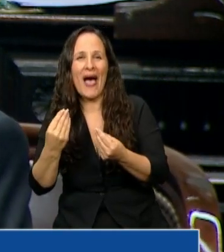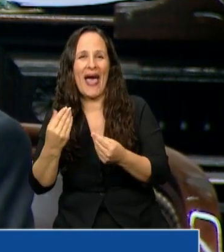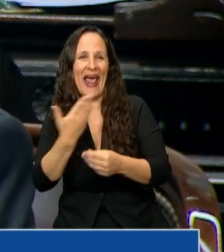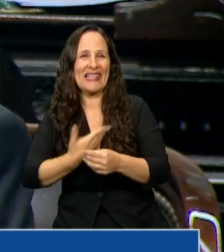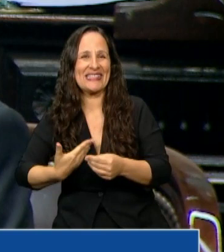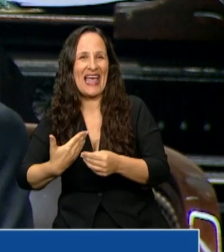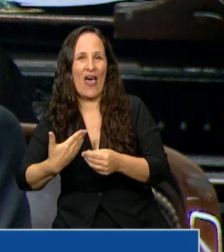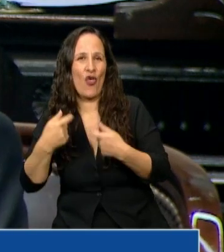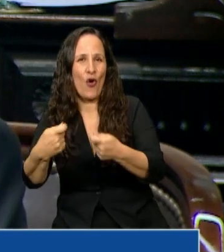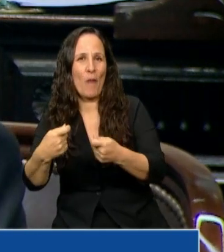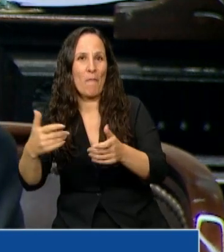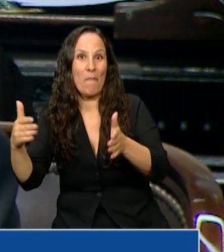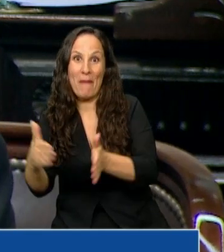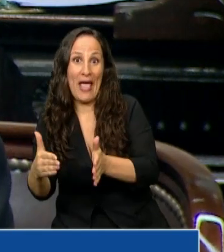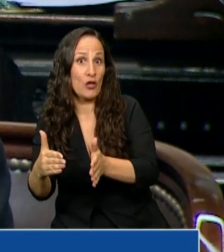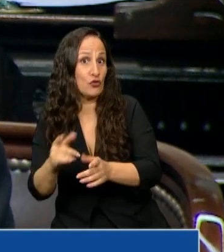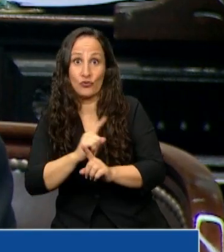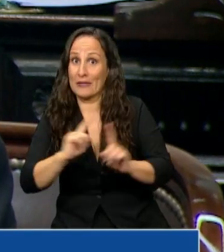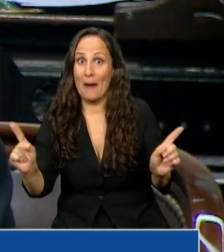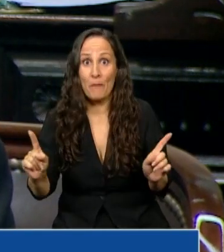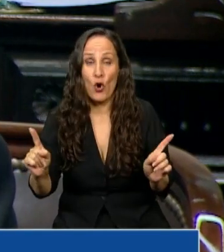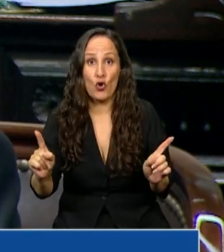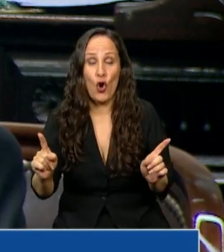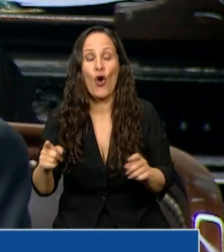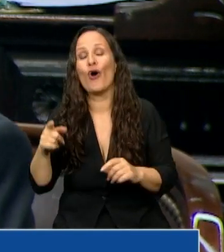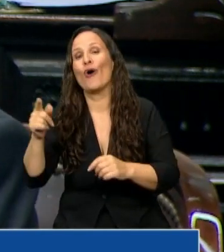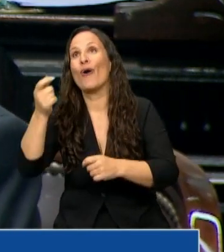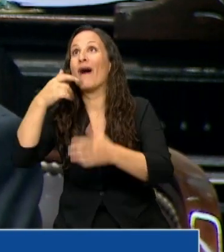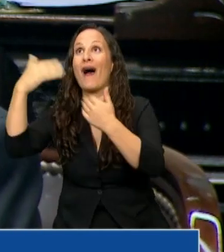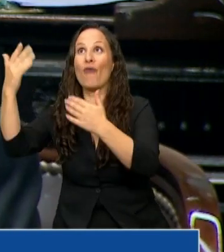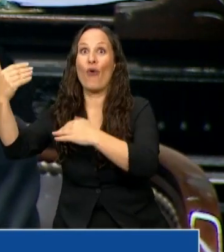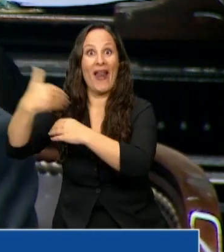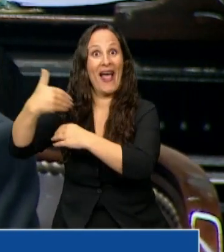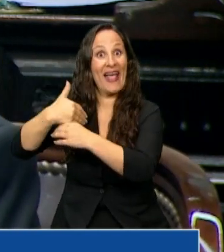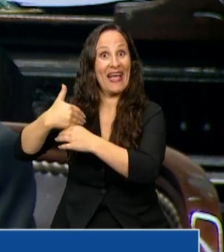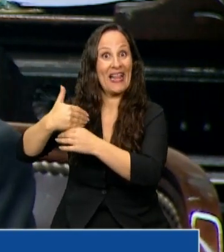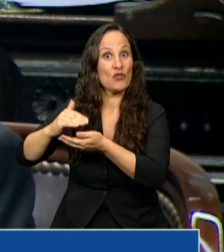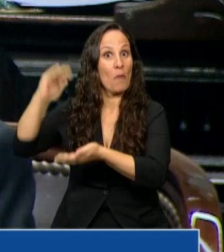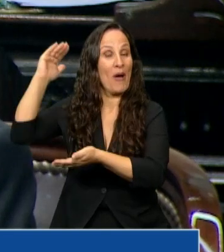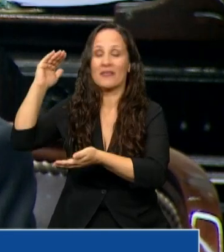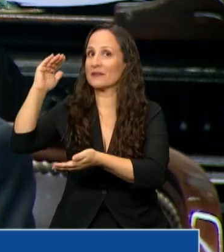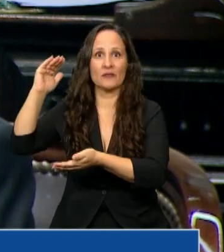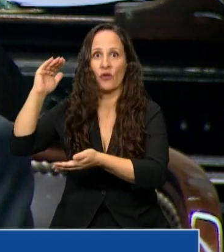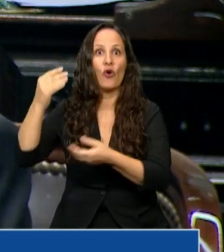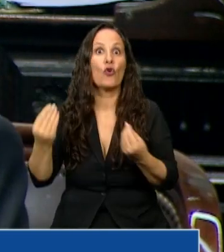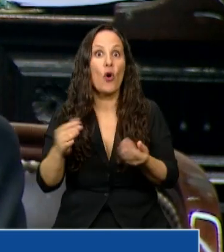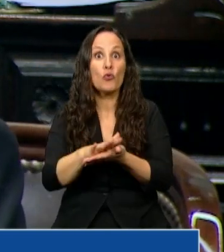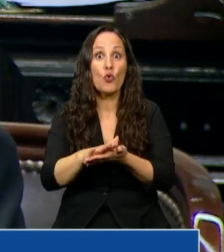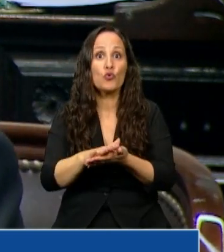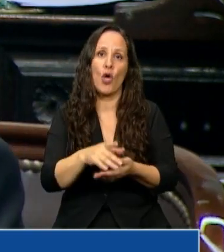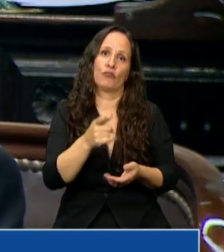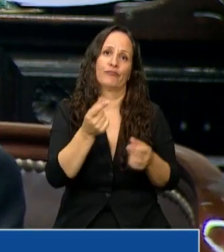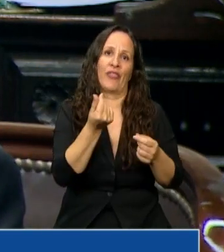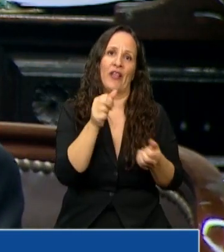estatal, no se aumentan los ingresos por exportaciones, pero se imprime más dinero,